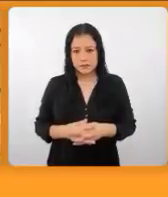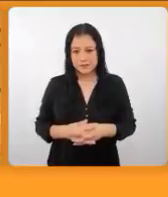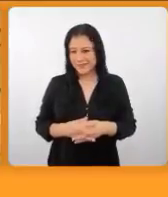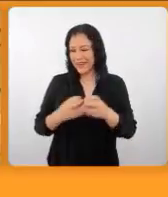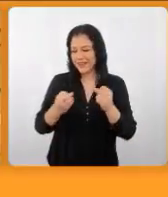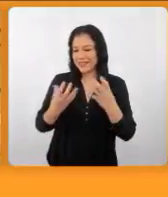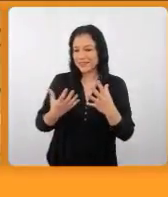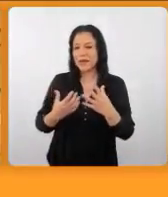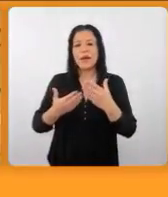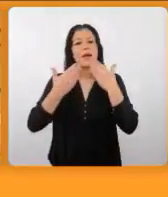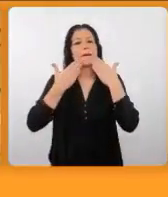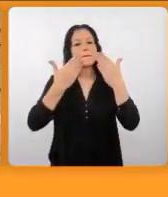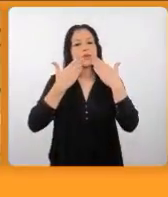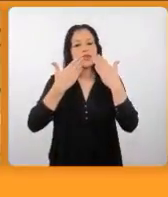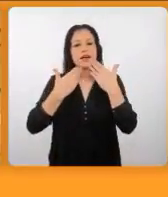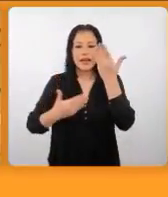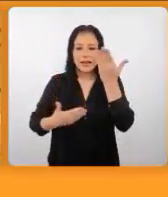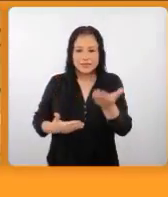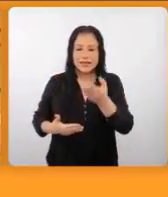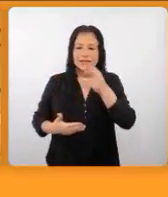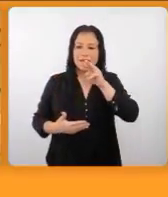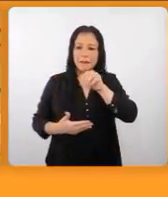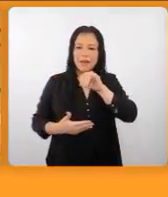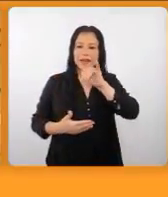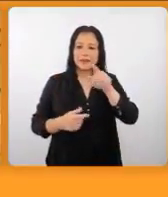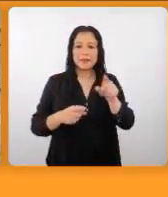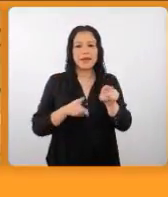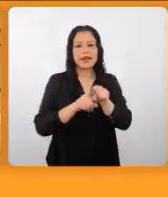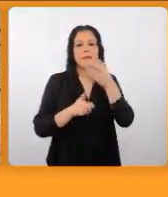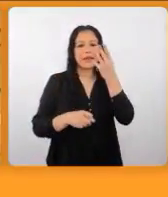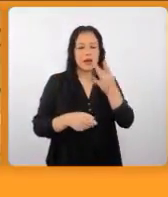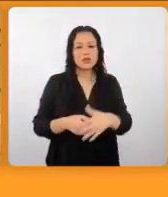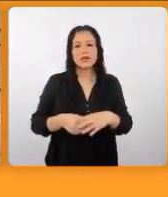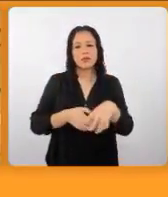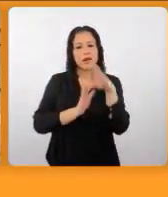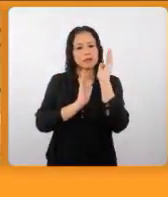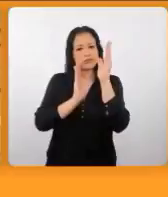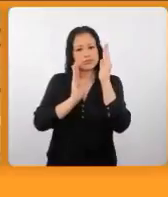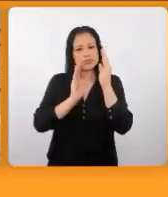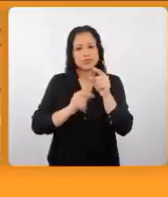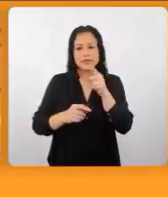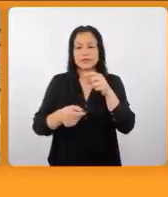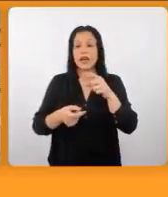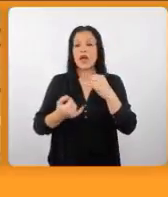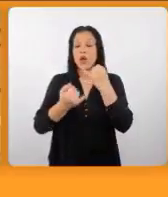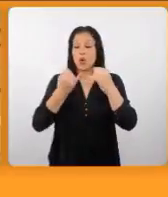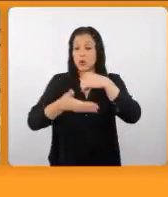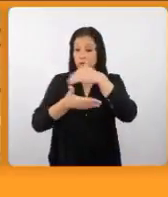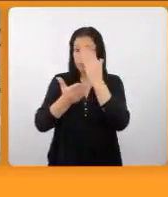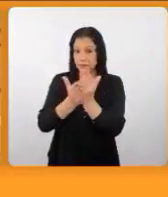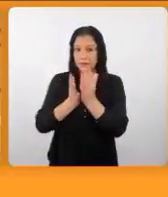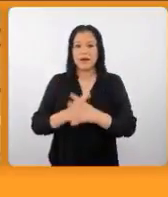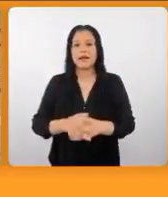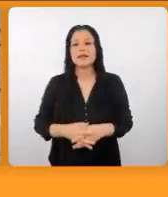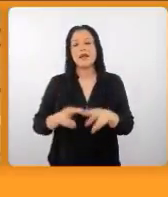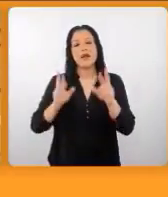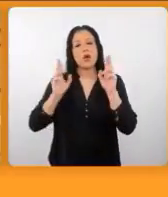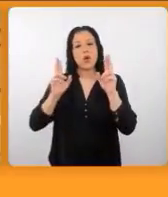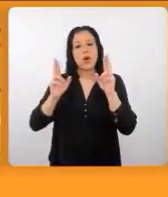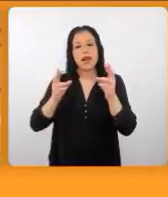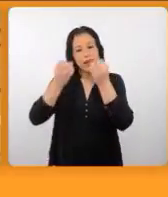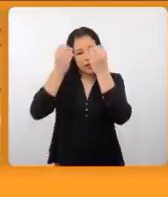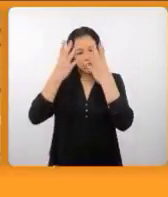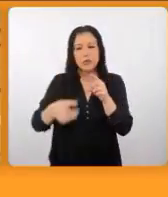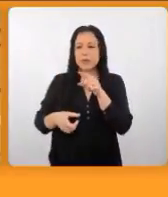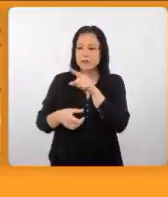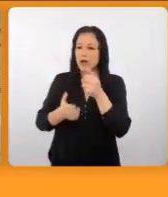Ahora sí, muchas gracias para Marisabel y a María José por la presentación de este último bloque. Espero que la información le haya sido de